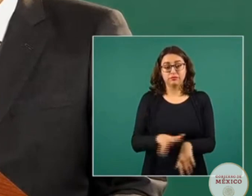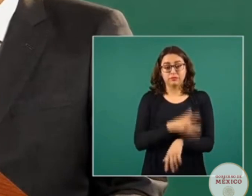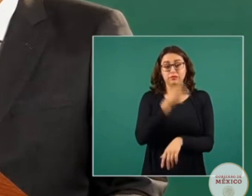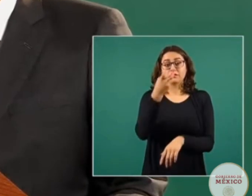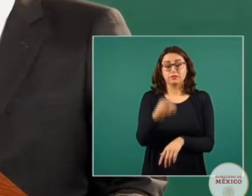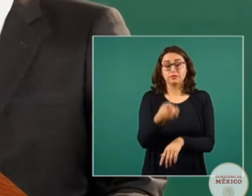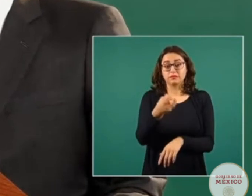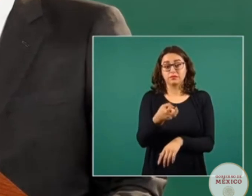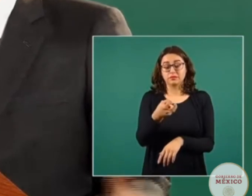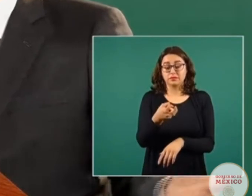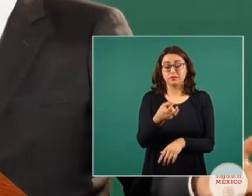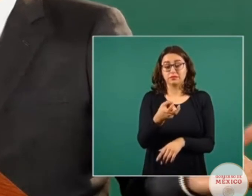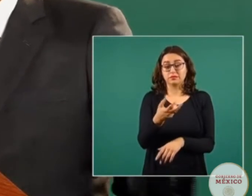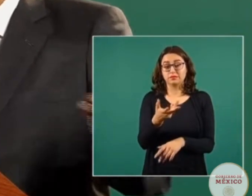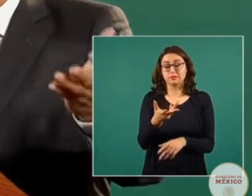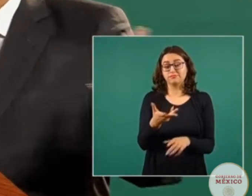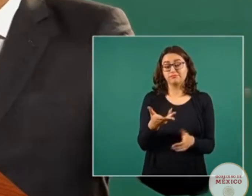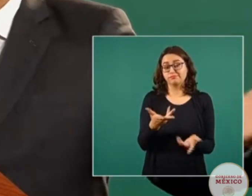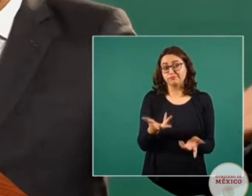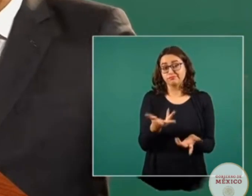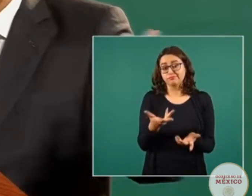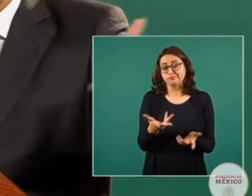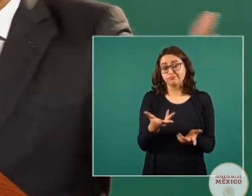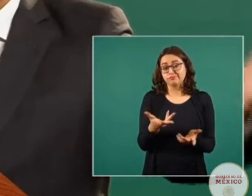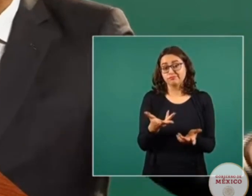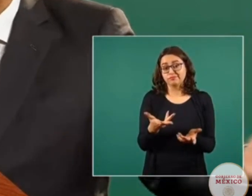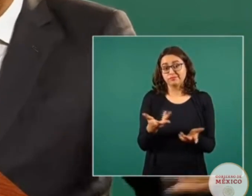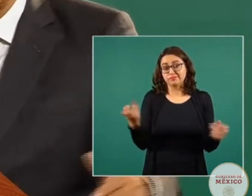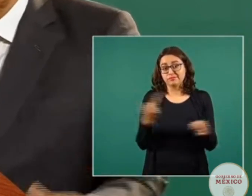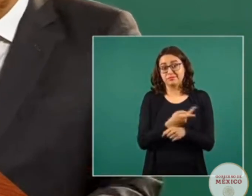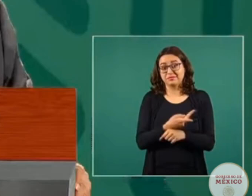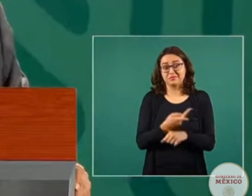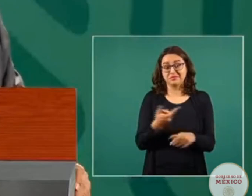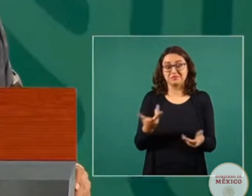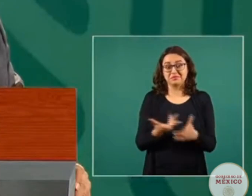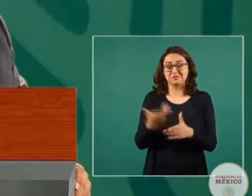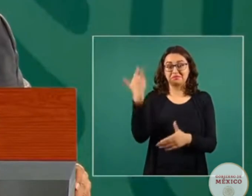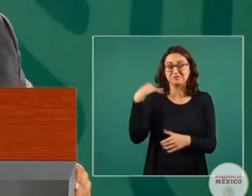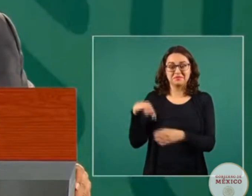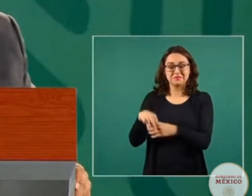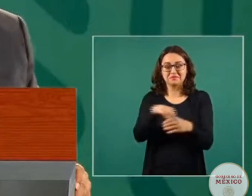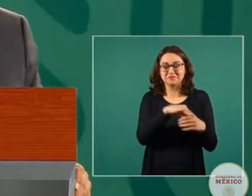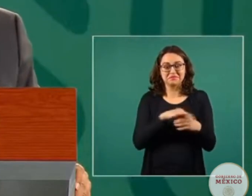de los gobiernos posrevolucionarios, hablábamos ayer, nadie votaba. Ahora dicen,